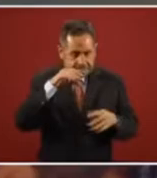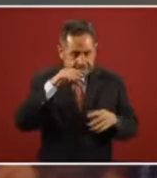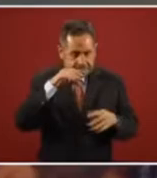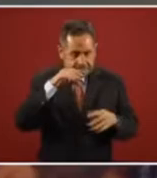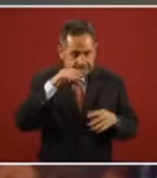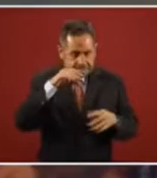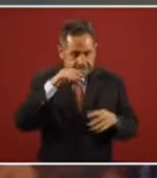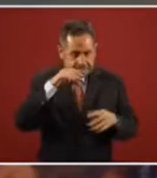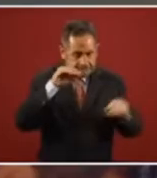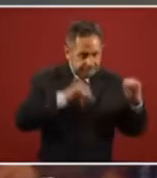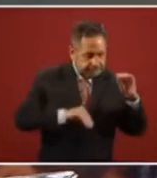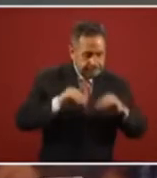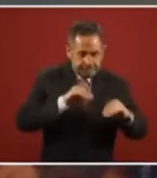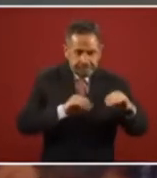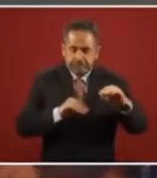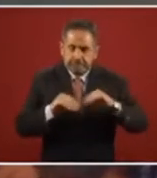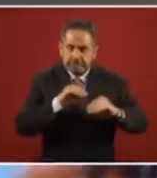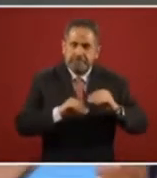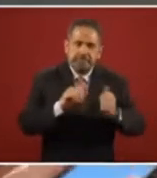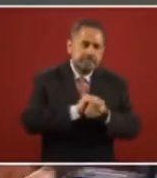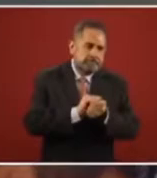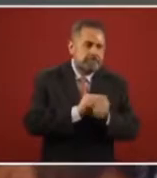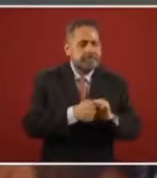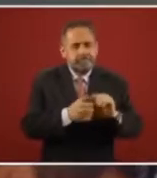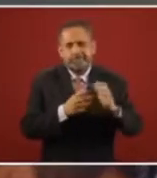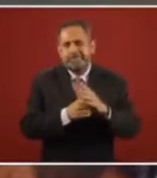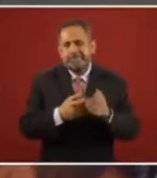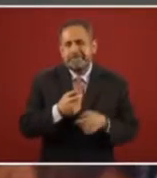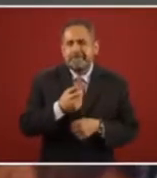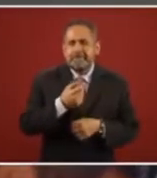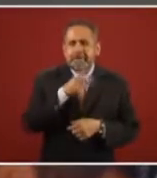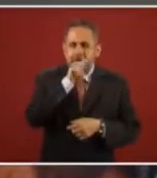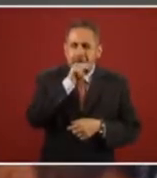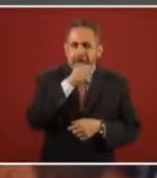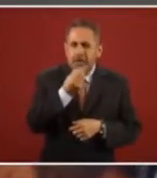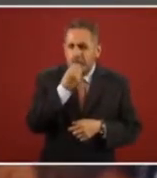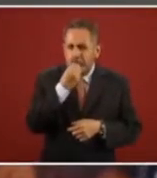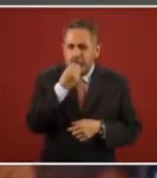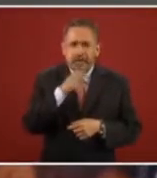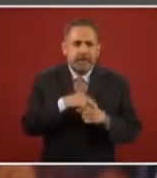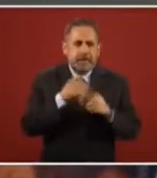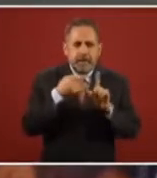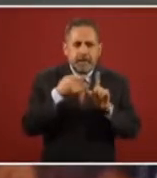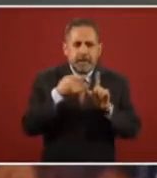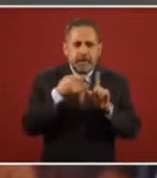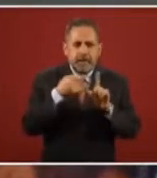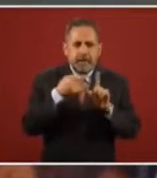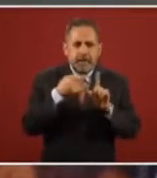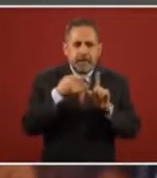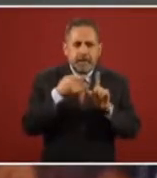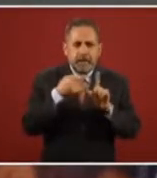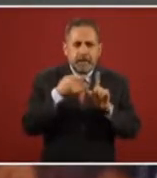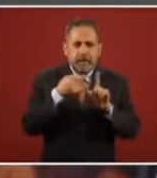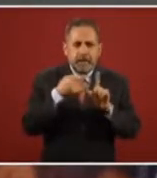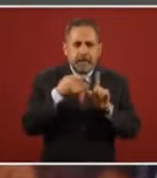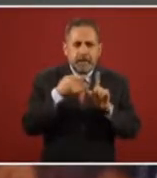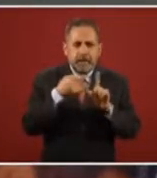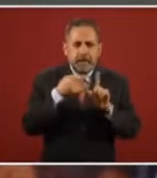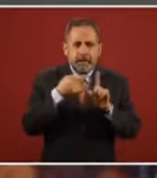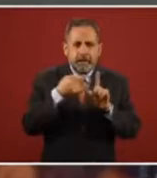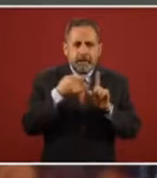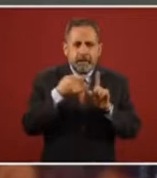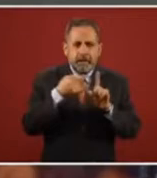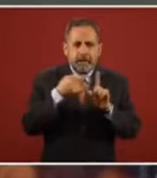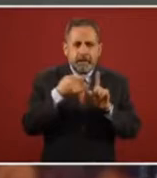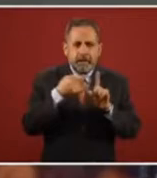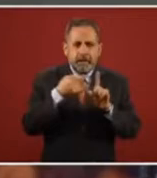ingredientes 2 el ganchito y entonces alimentos que provocan además obesidad en the heart is